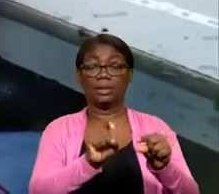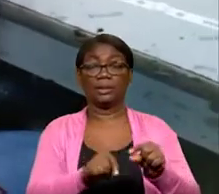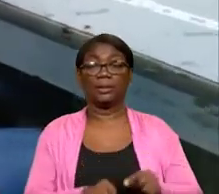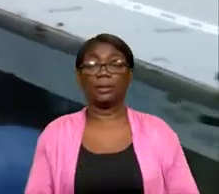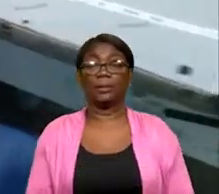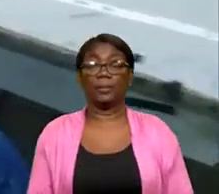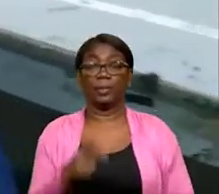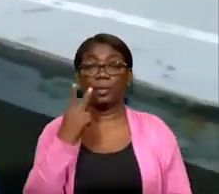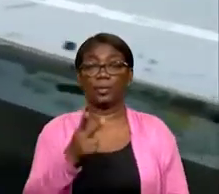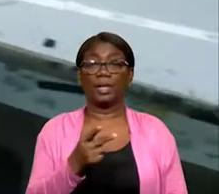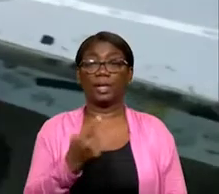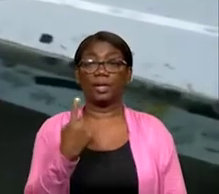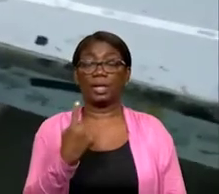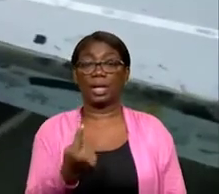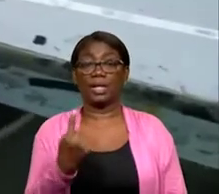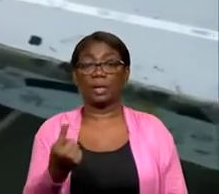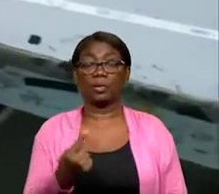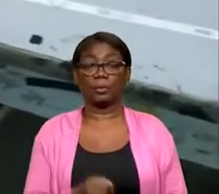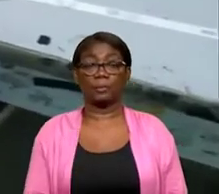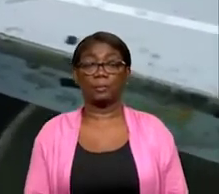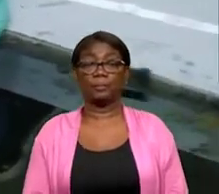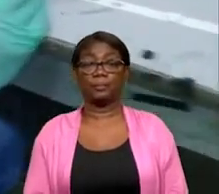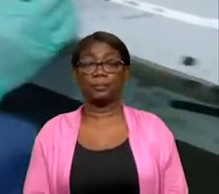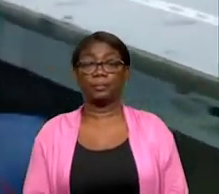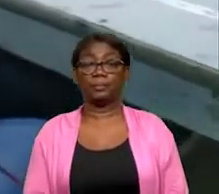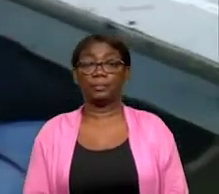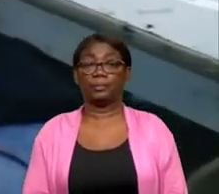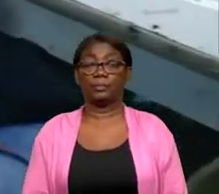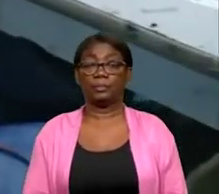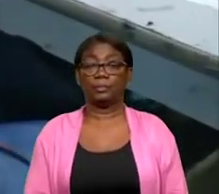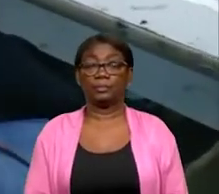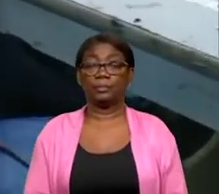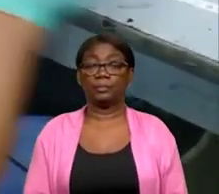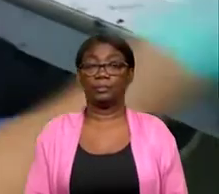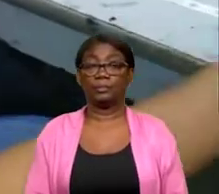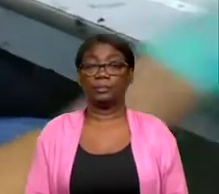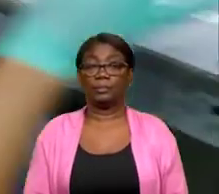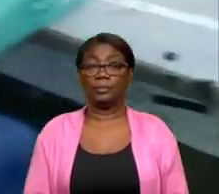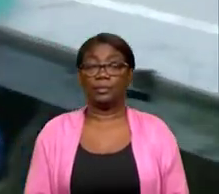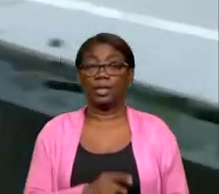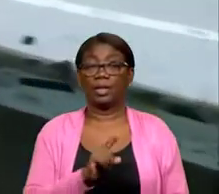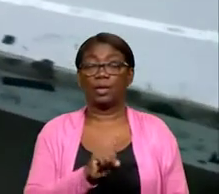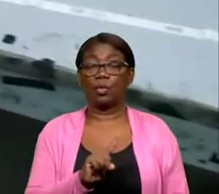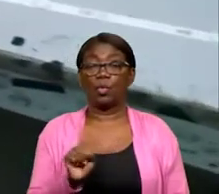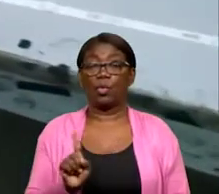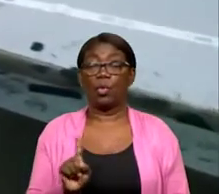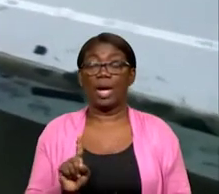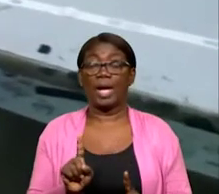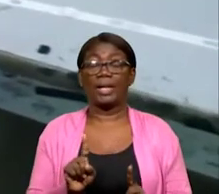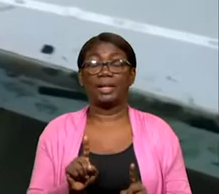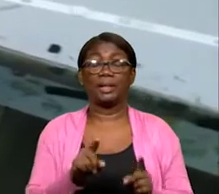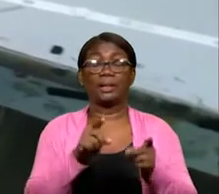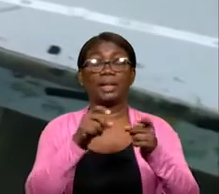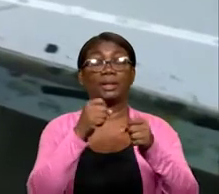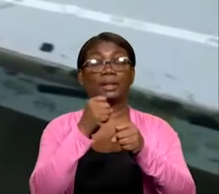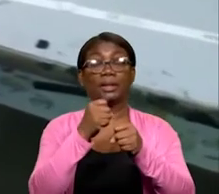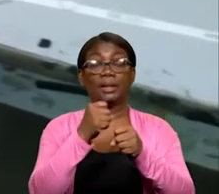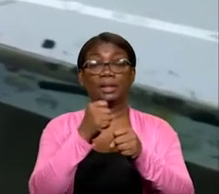a revisar cada una de nuestras tiras individualmente. Prácticamente que cada foco puede estar funcionando con 5 voltios,